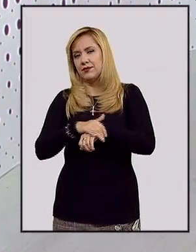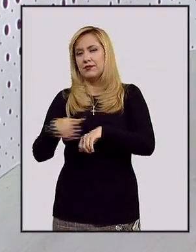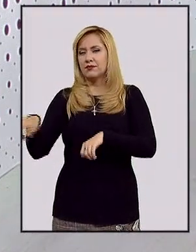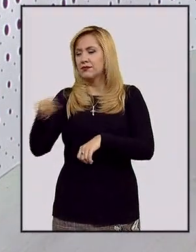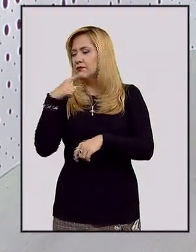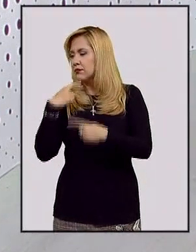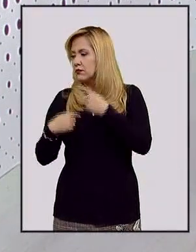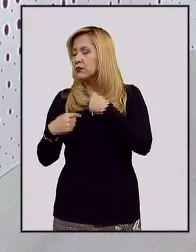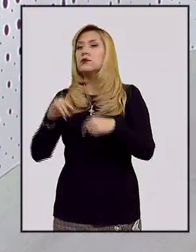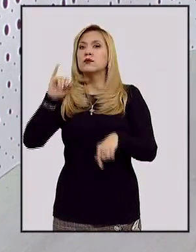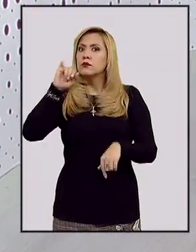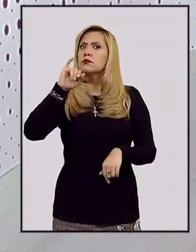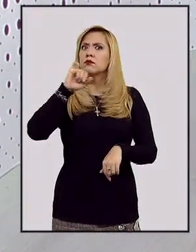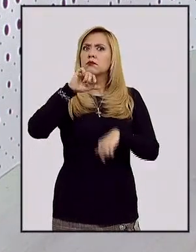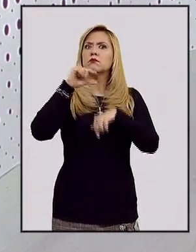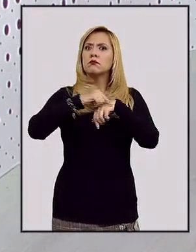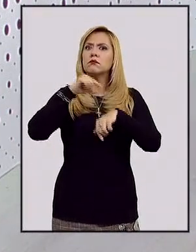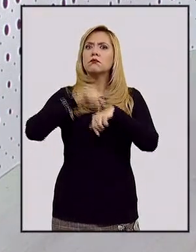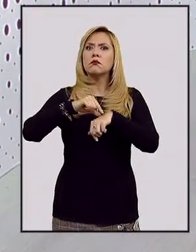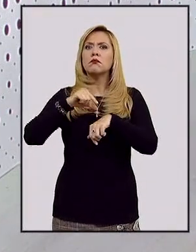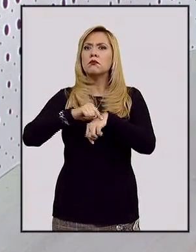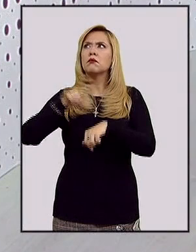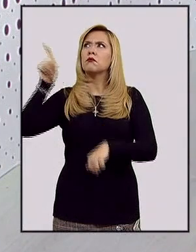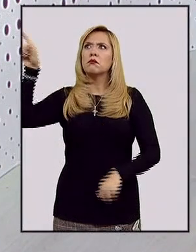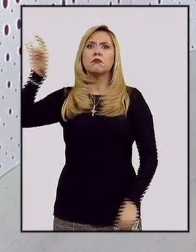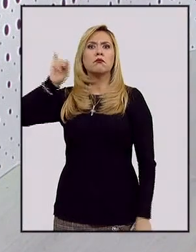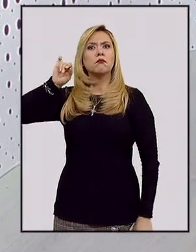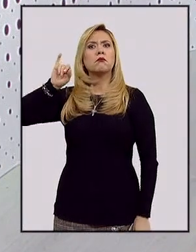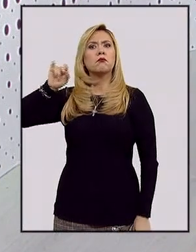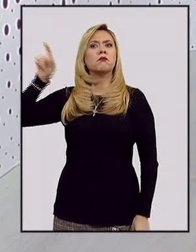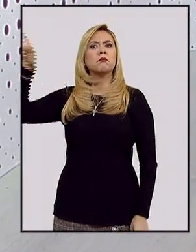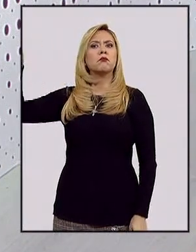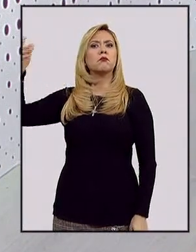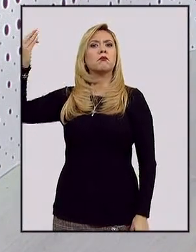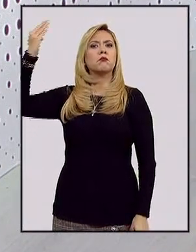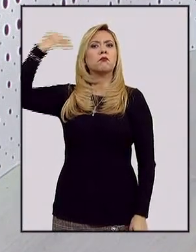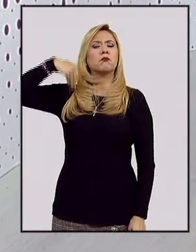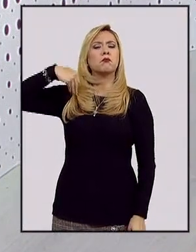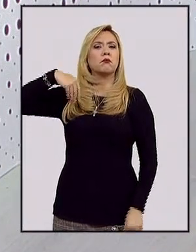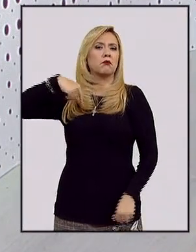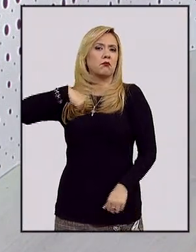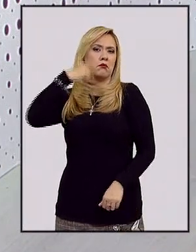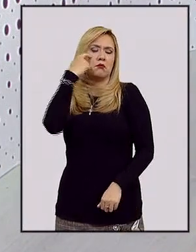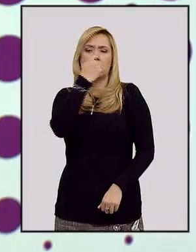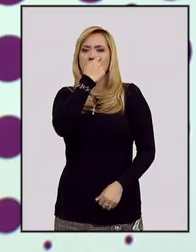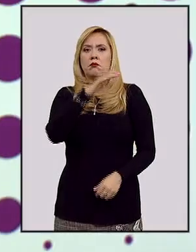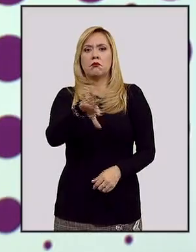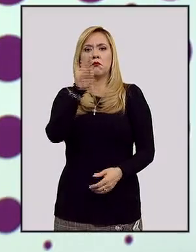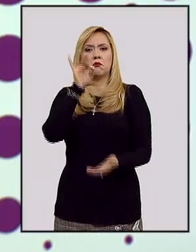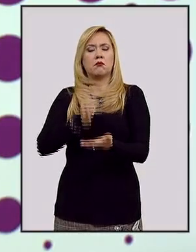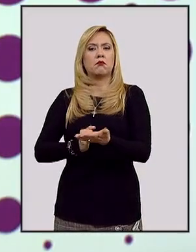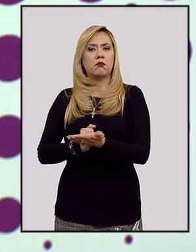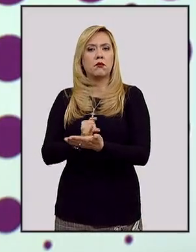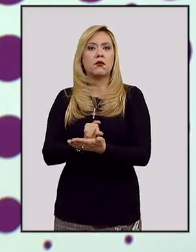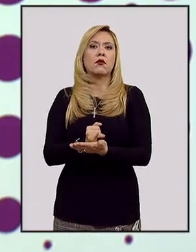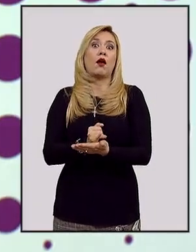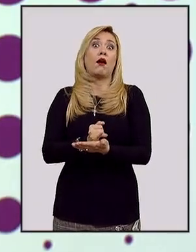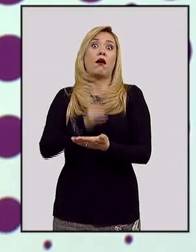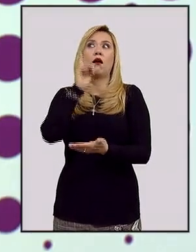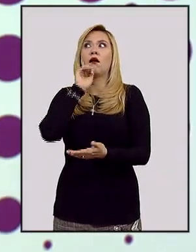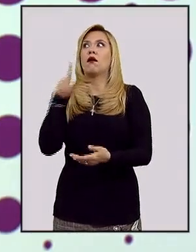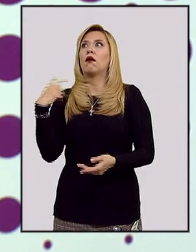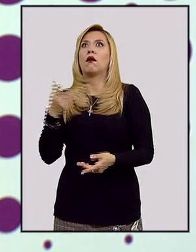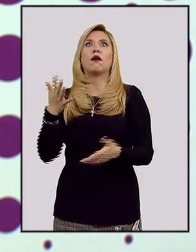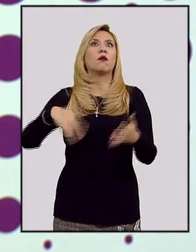cual médico o médica sí hace partos humanizados, ¿no? Entonces las mujeres empiezan a buscar este tipo de cuestiones,